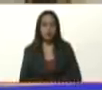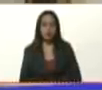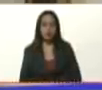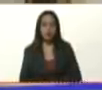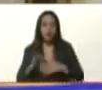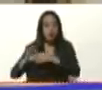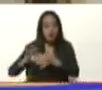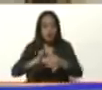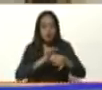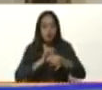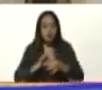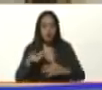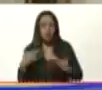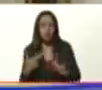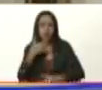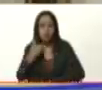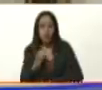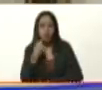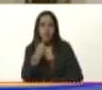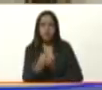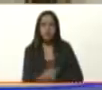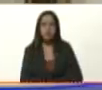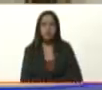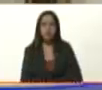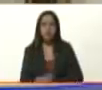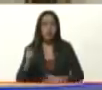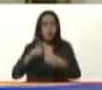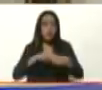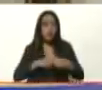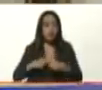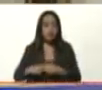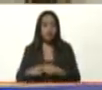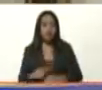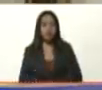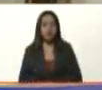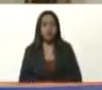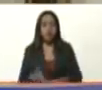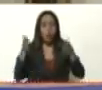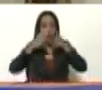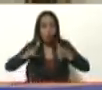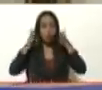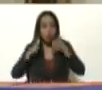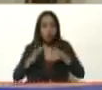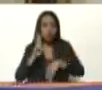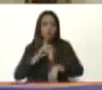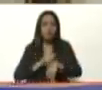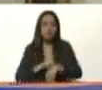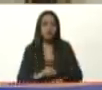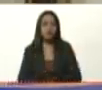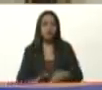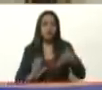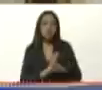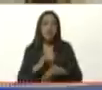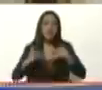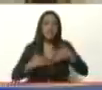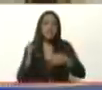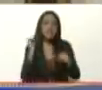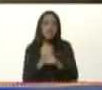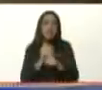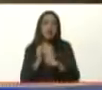articularla. ¿Qué nos puede decir, además, para incluir sus orientaciones, doctor Carlos Alvarado, a esta jornada de trabajo, por